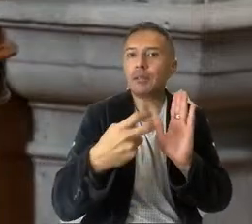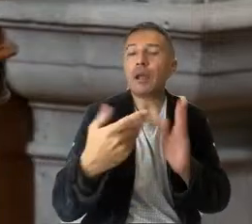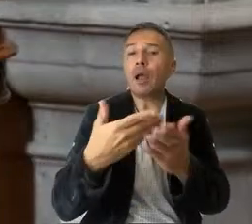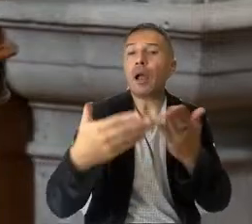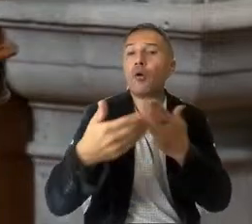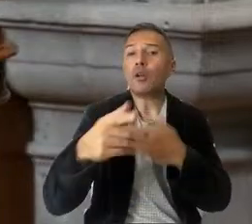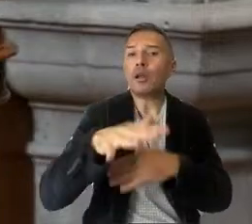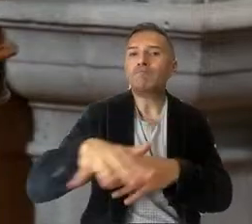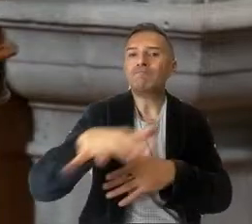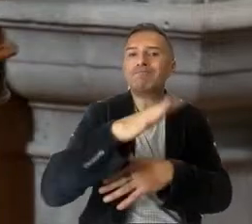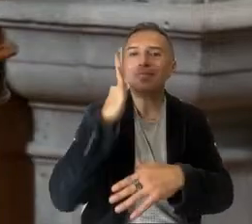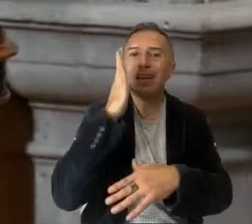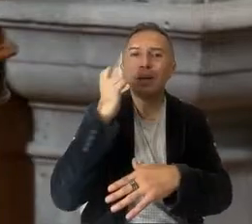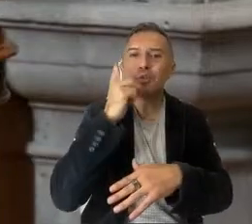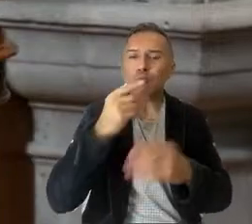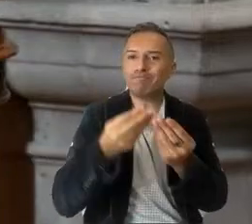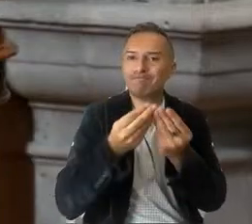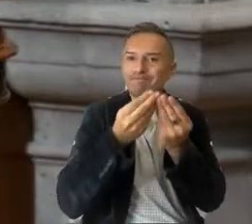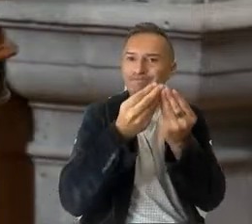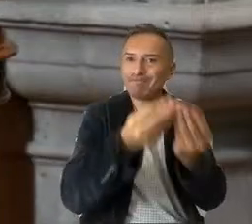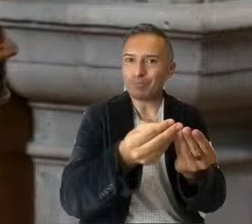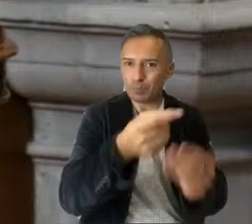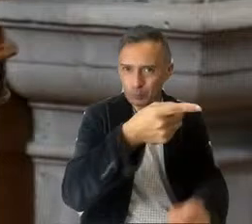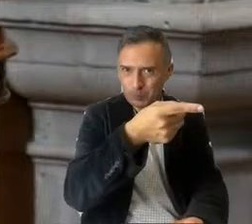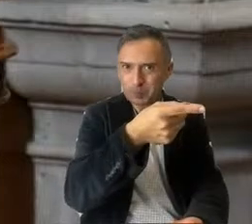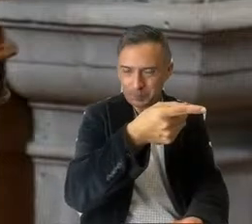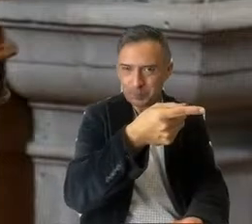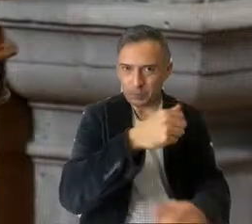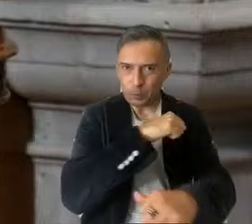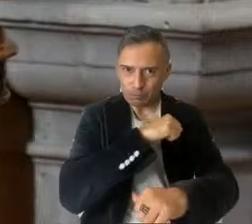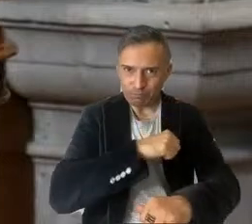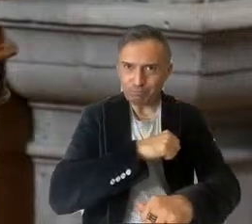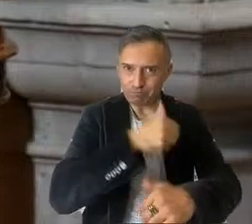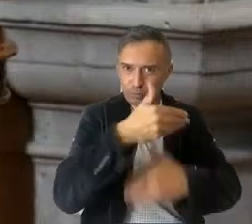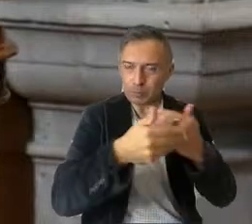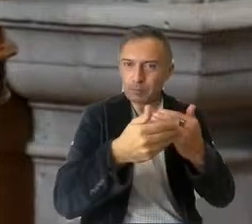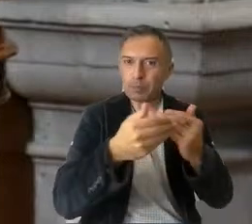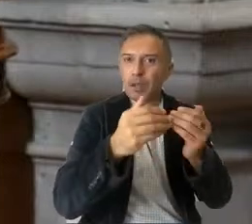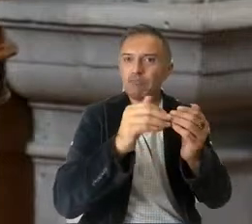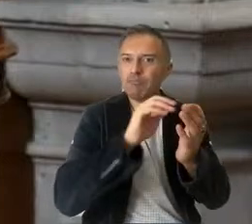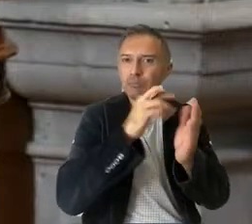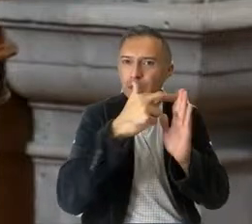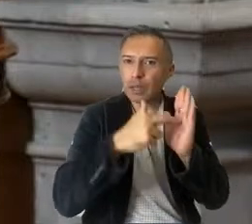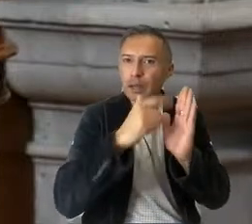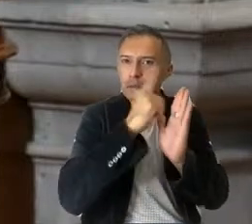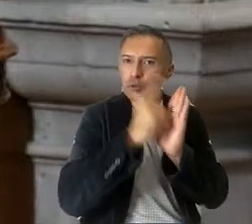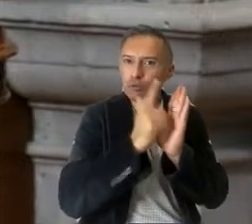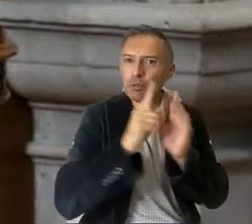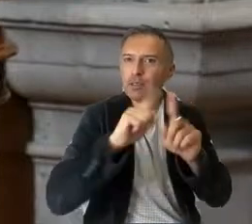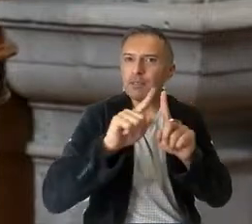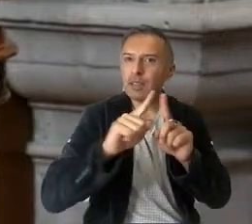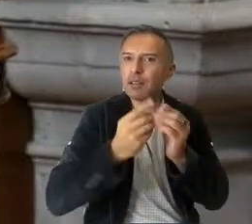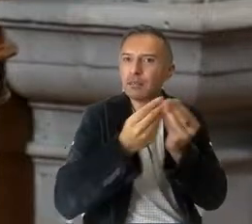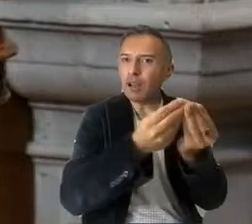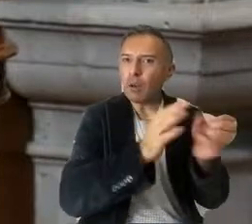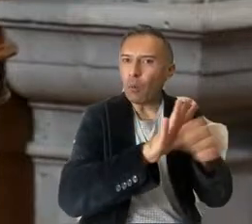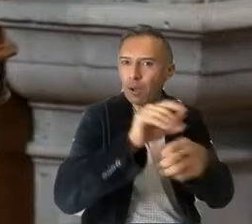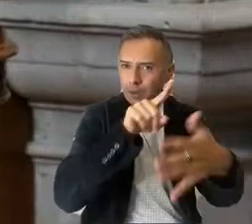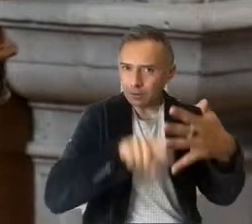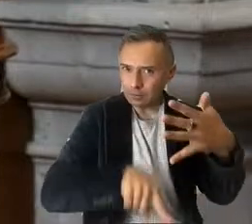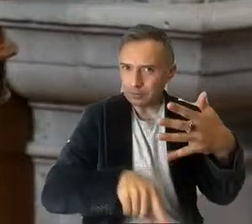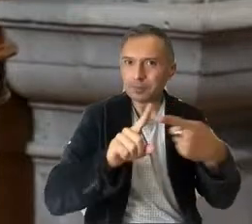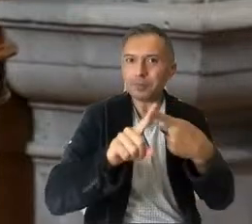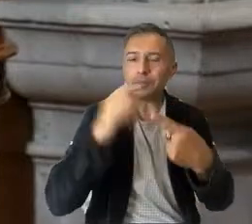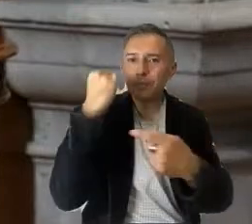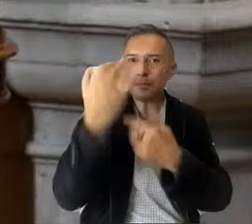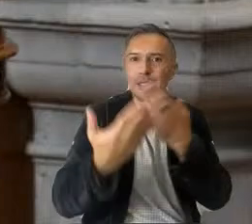esa honorable soberanía, a través de su amable conducto, los instrumentos jurídicos siguientes. Iniciativa de Ley